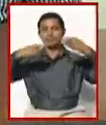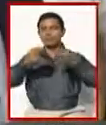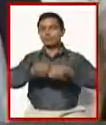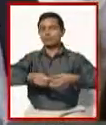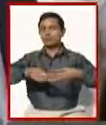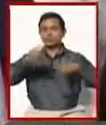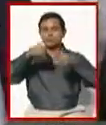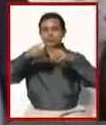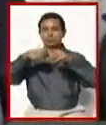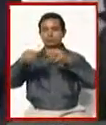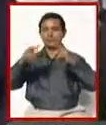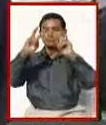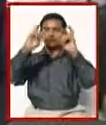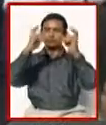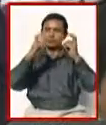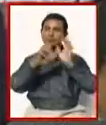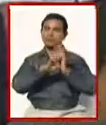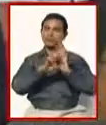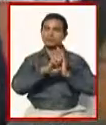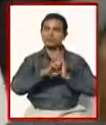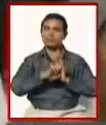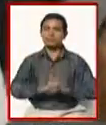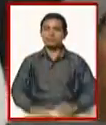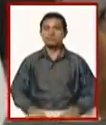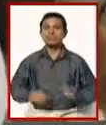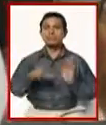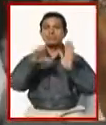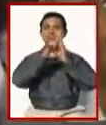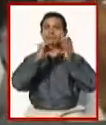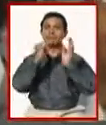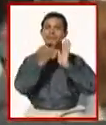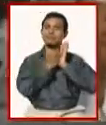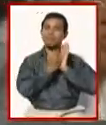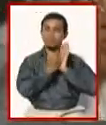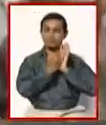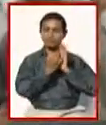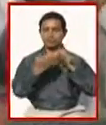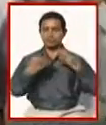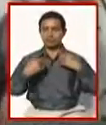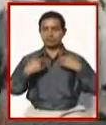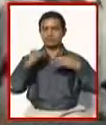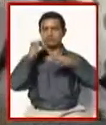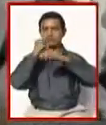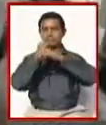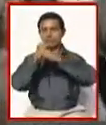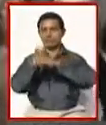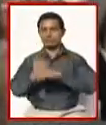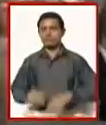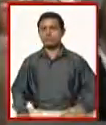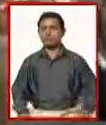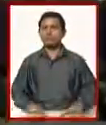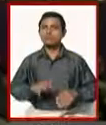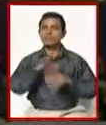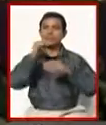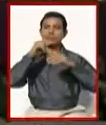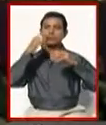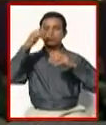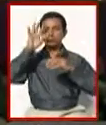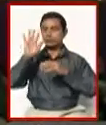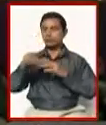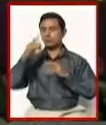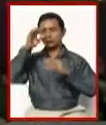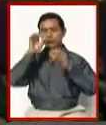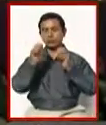mucho en diferentes aspectos por ejemplo en la identidad que tiene la iglesia católica en los diferentes lugares y en su compromiso